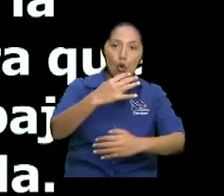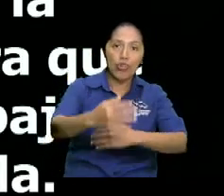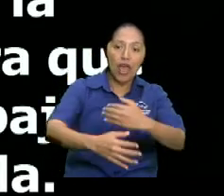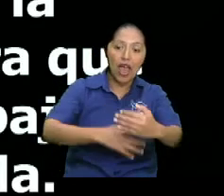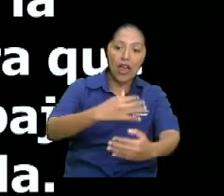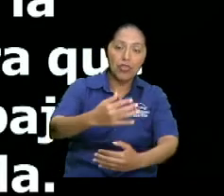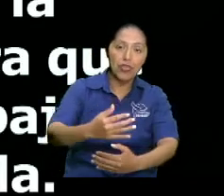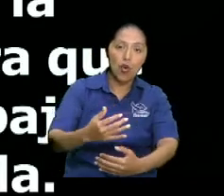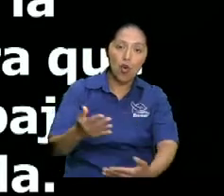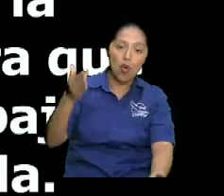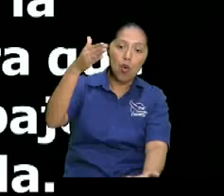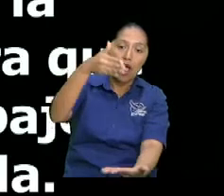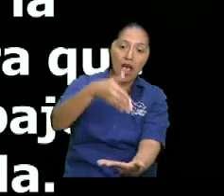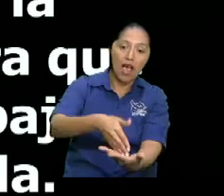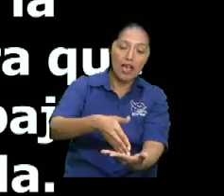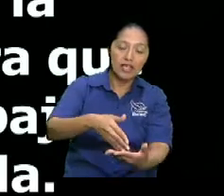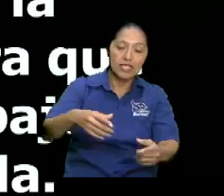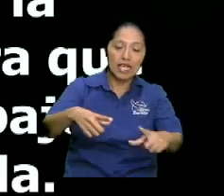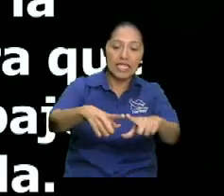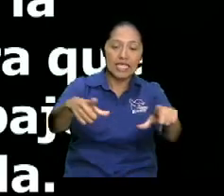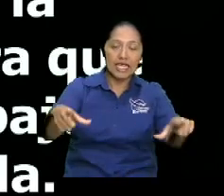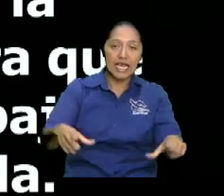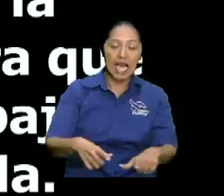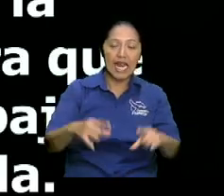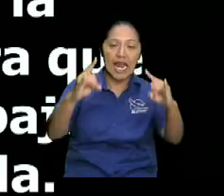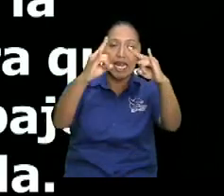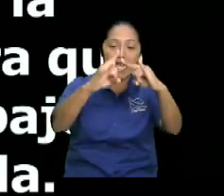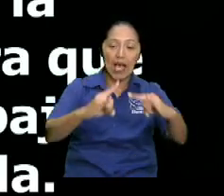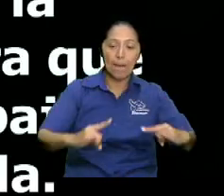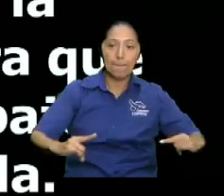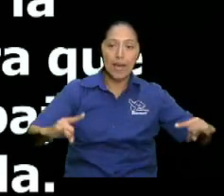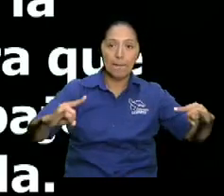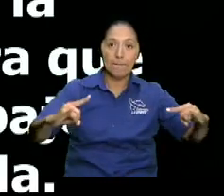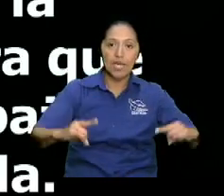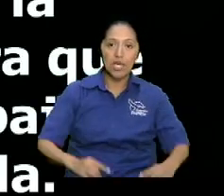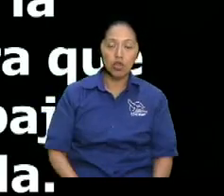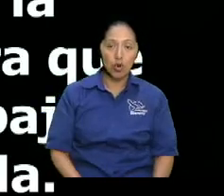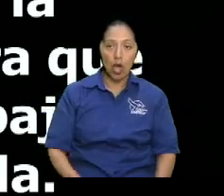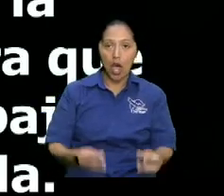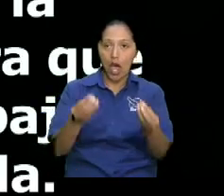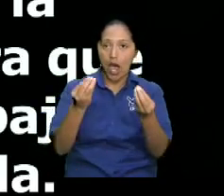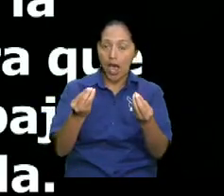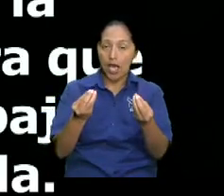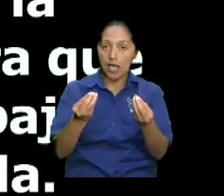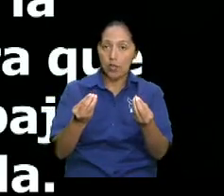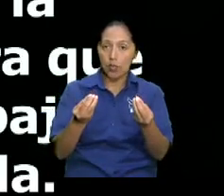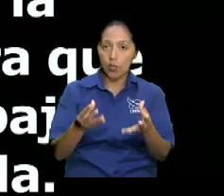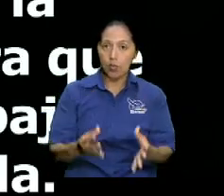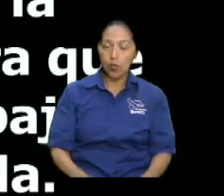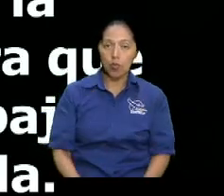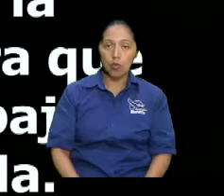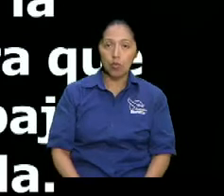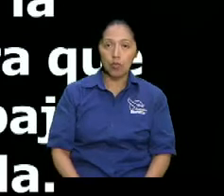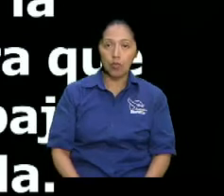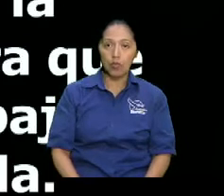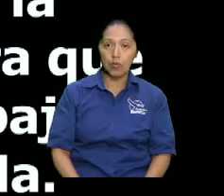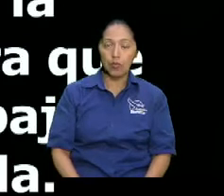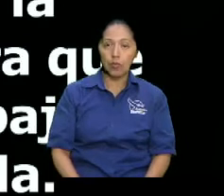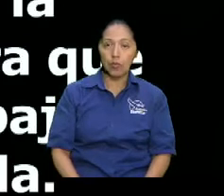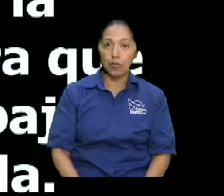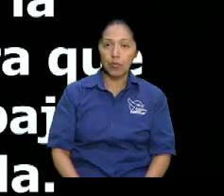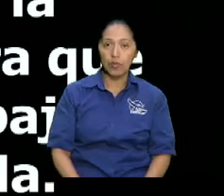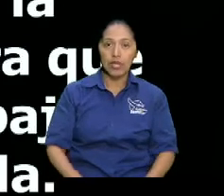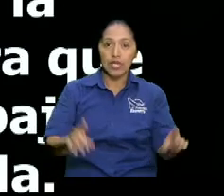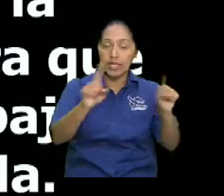¿Usted se recuerda? Que hay varias clases de panes en la Biblia, en el Antiguo Testamento, pero por lo menos aquí hay dos tipos de